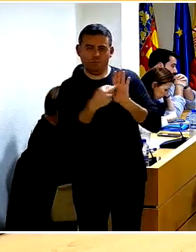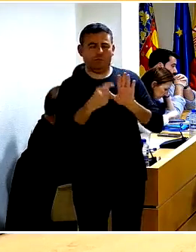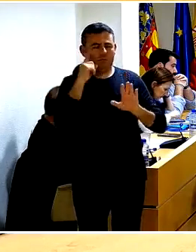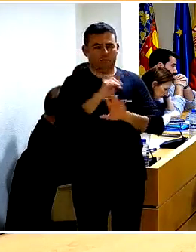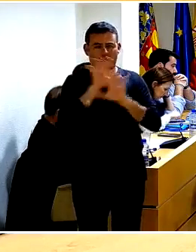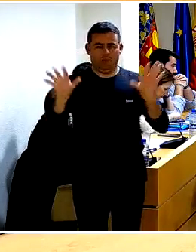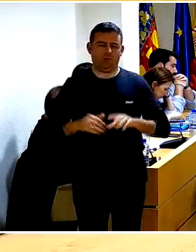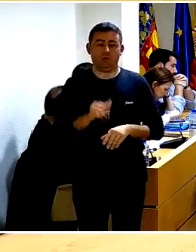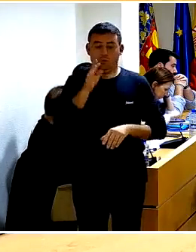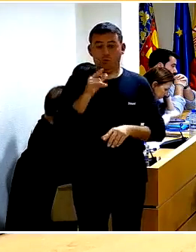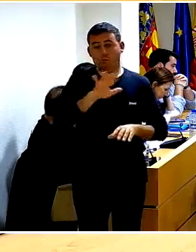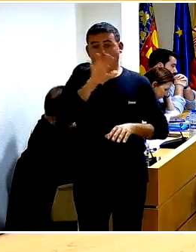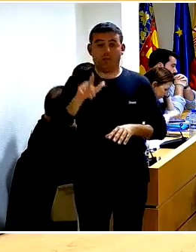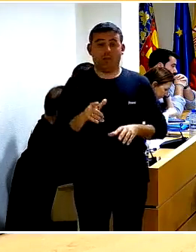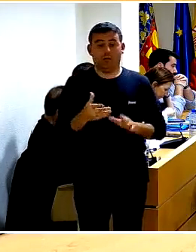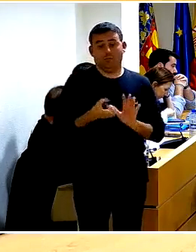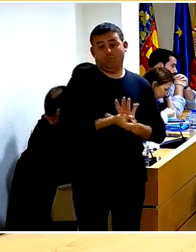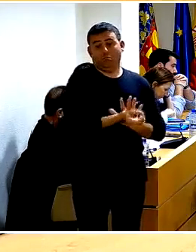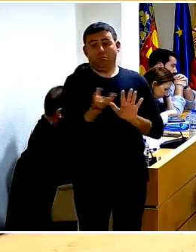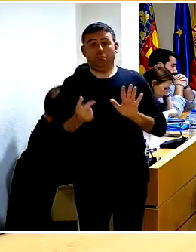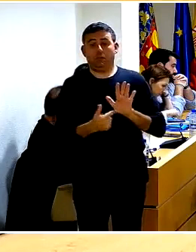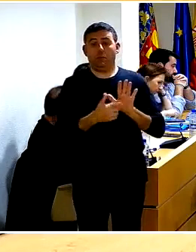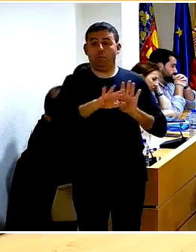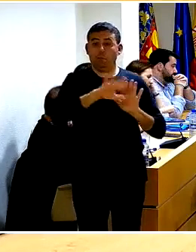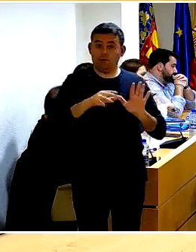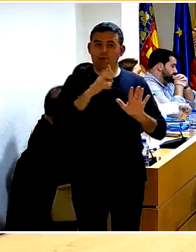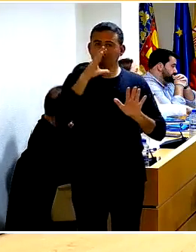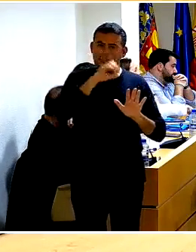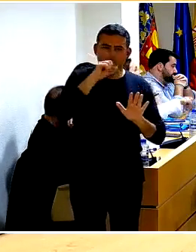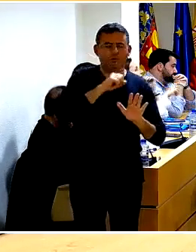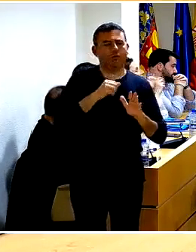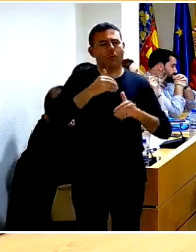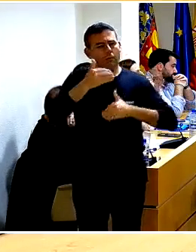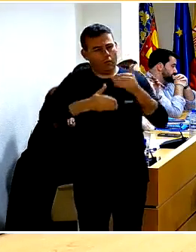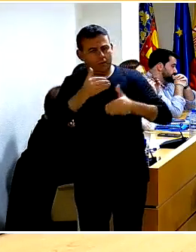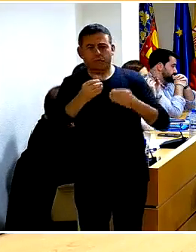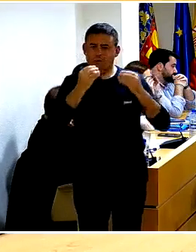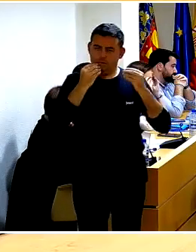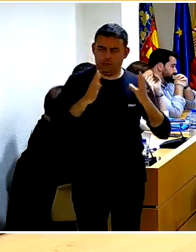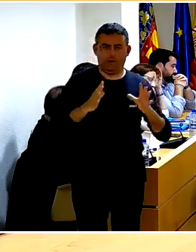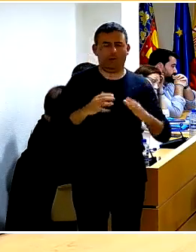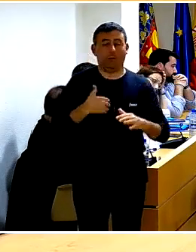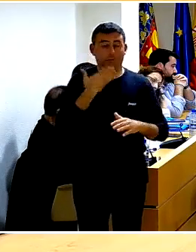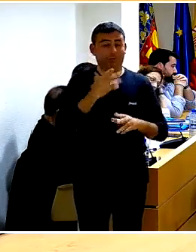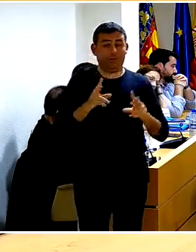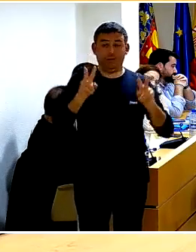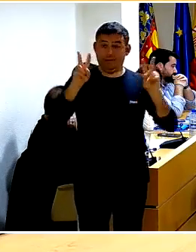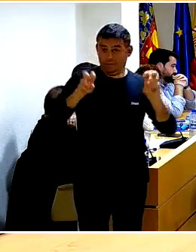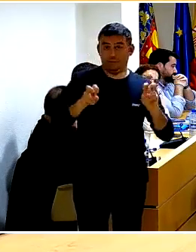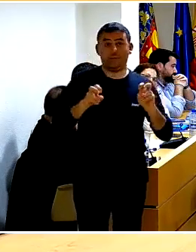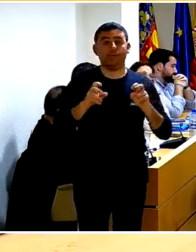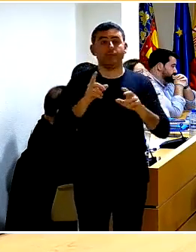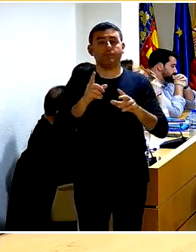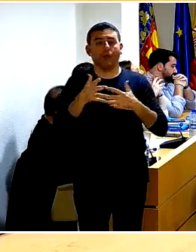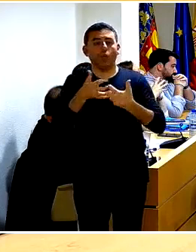generales, maravilloso, progresista, que es verdad que hay medidas consensuadas, como por ejemplo la lucha contra el cambio climático, que nos parece fenomenal,